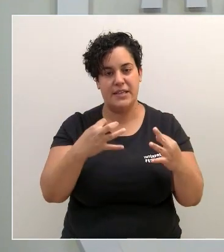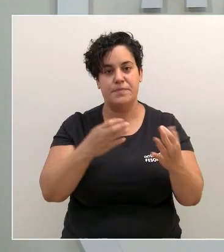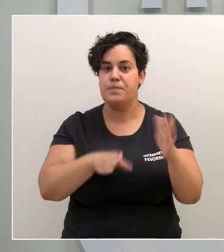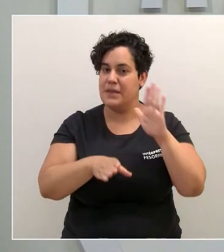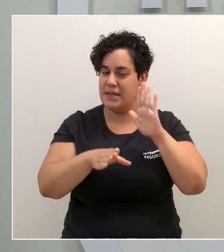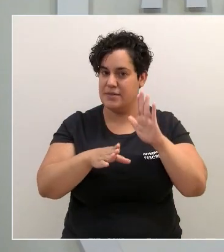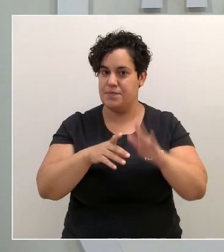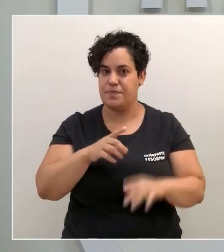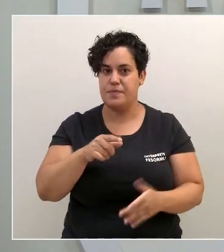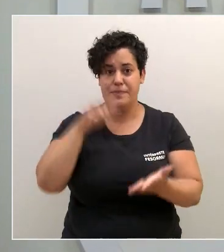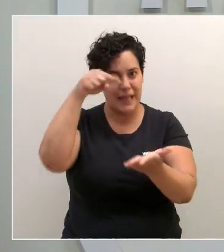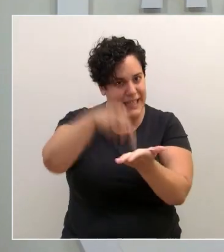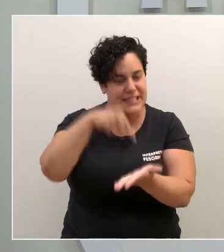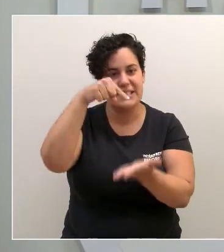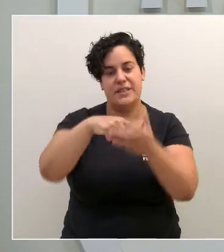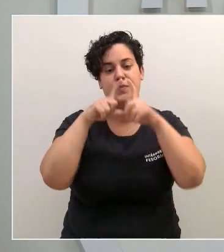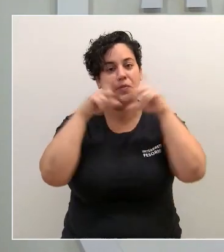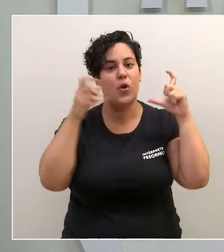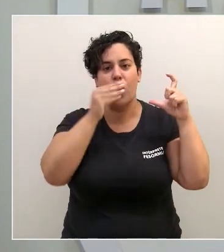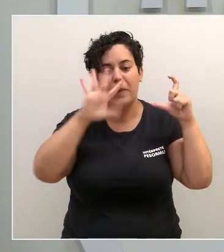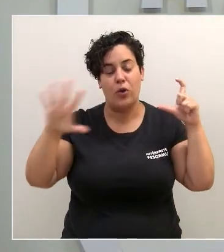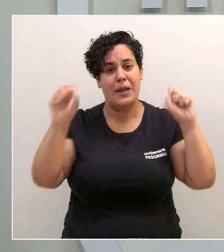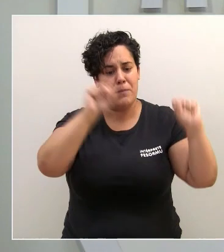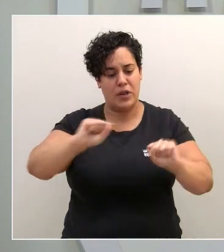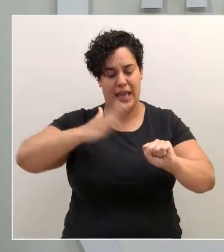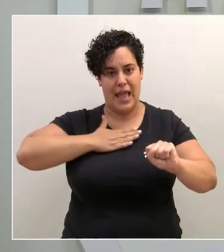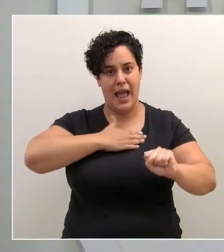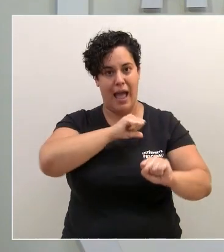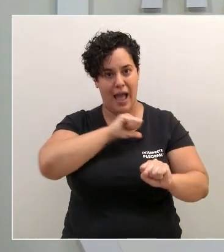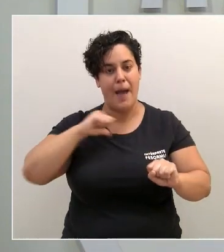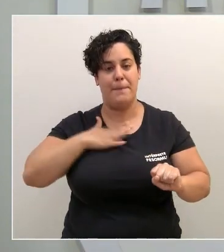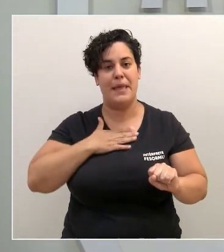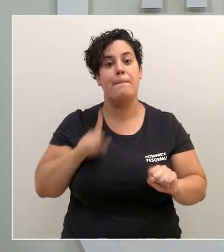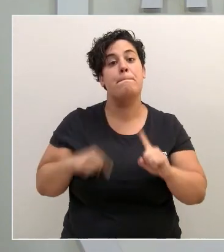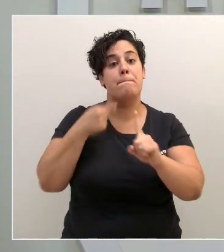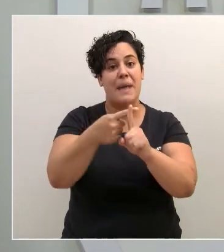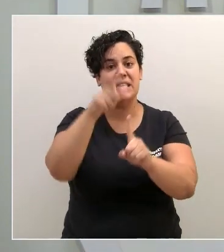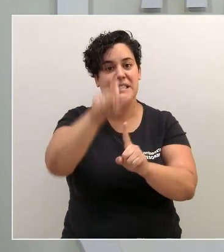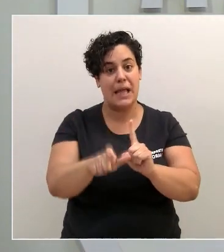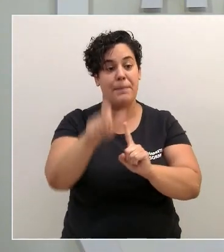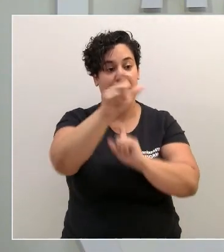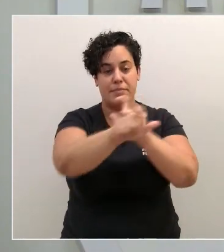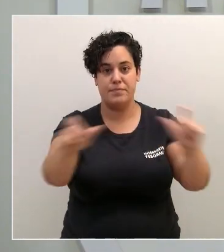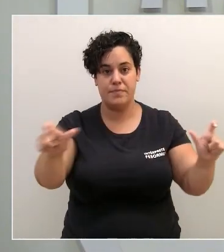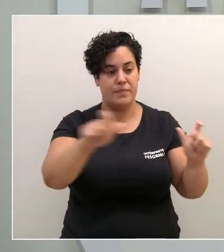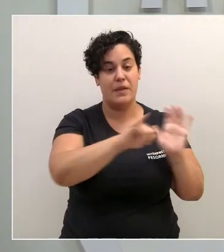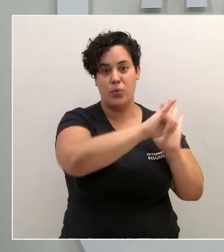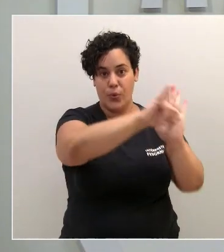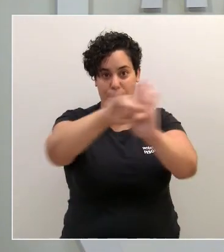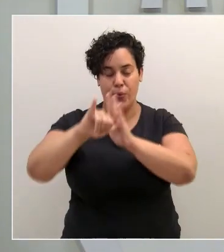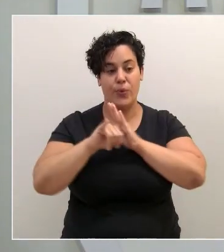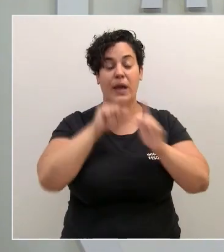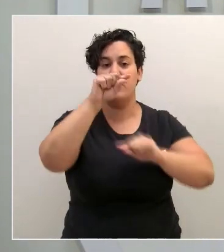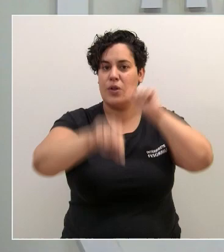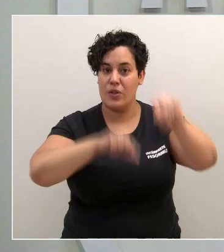la mascarilla, que es la mejor medida, para que no solo nos protege a nosotros, sino que estamos evitando que al ponernos la mascarilla contagiamos a las personas que